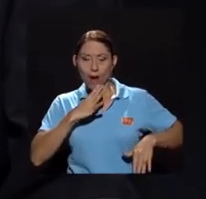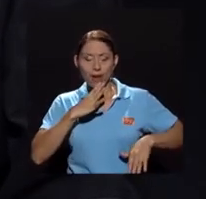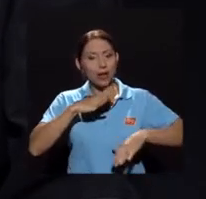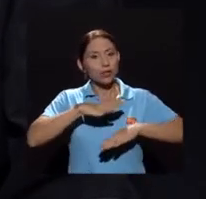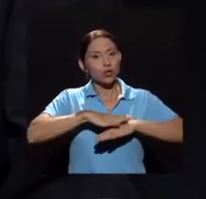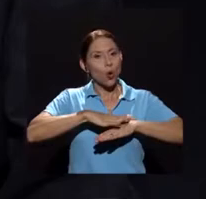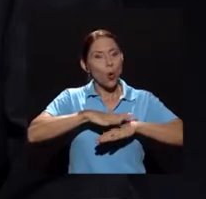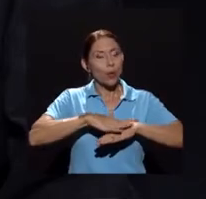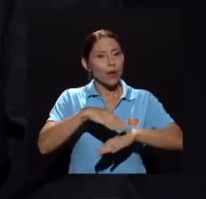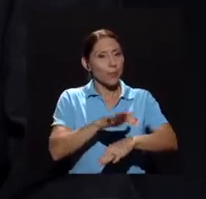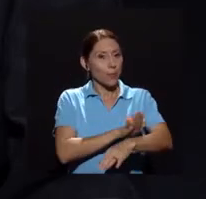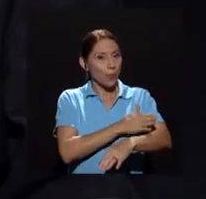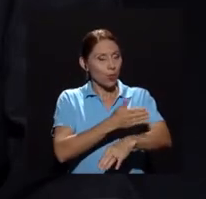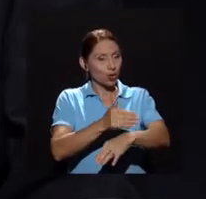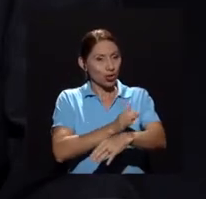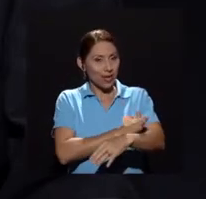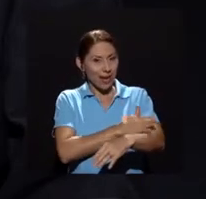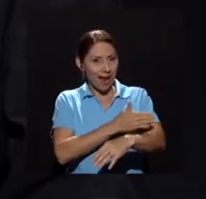música